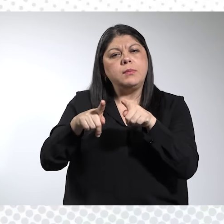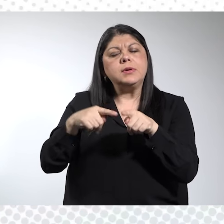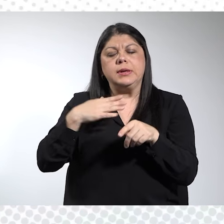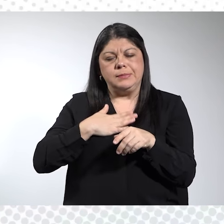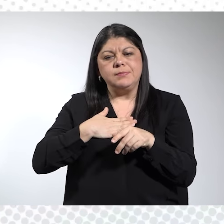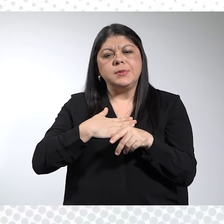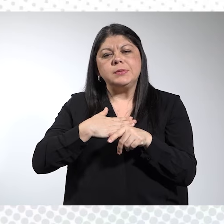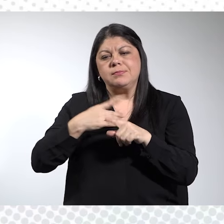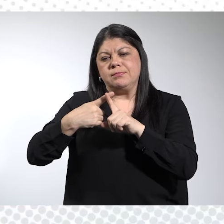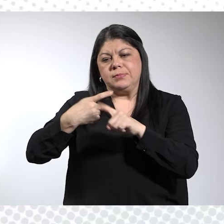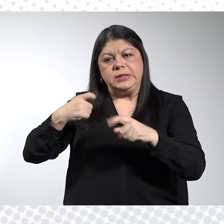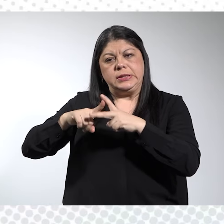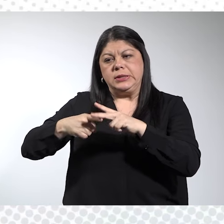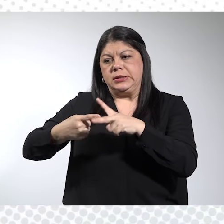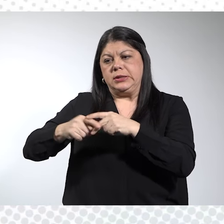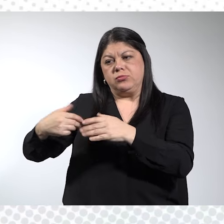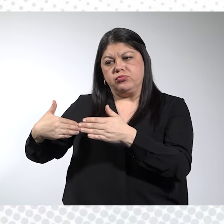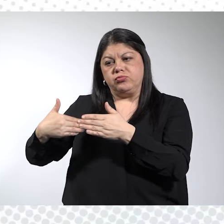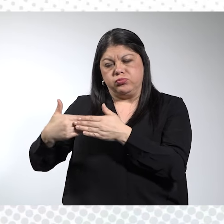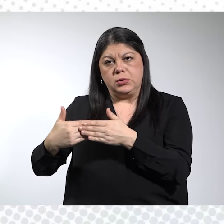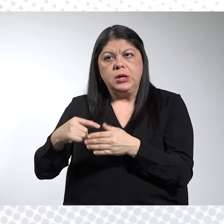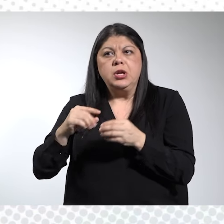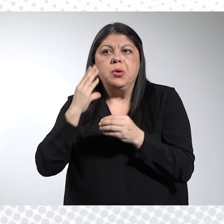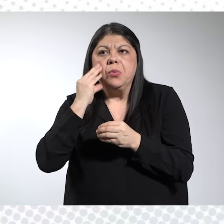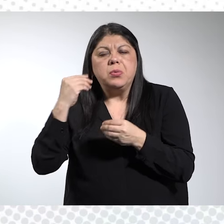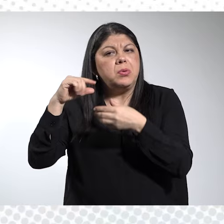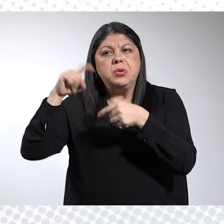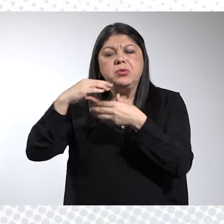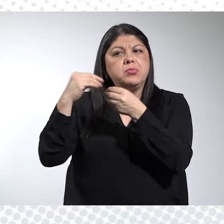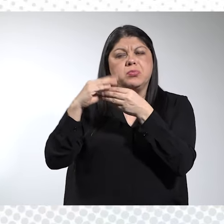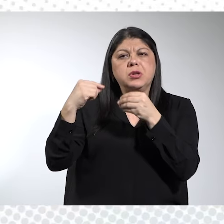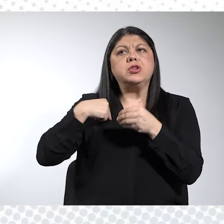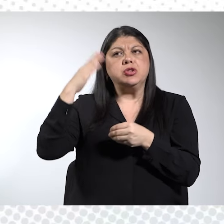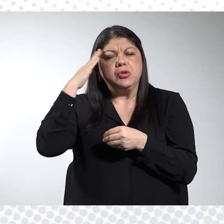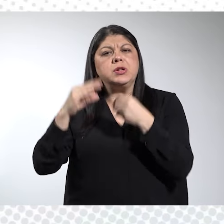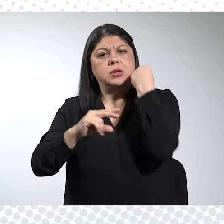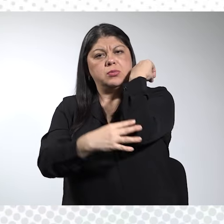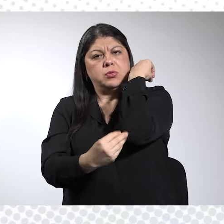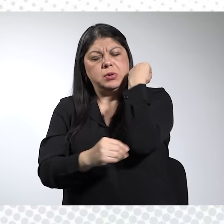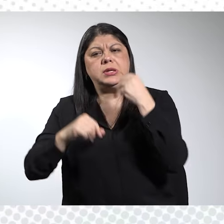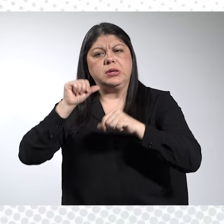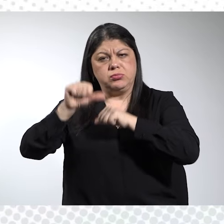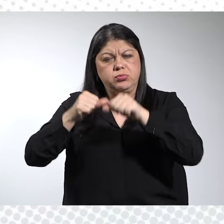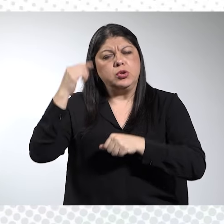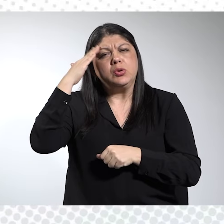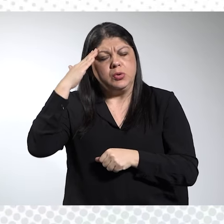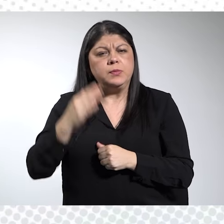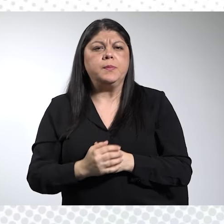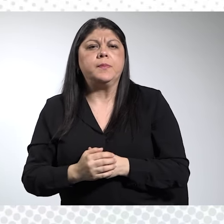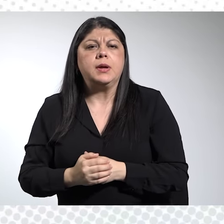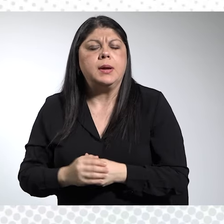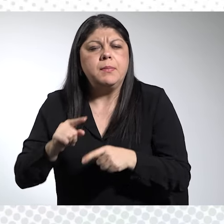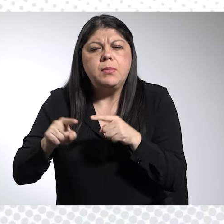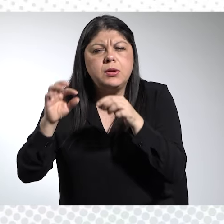que le costó todo desde abajo, que a nadie le ha contado cómo es que se vive en la pobreza, cómo es que se vive en las luchas y sobre